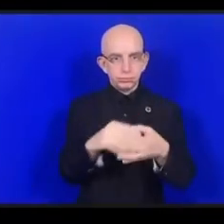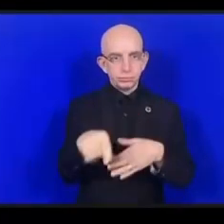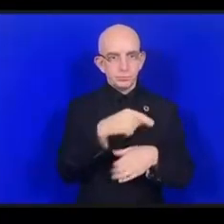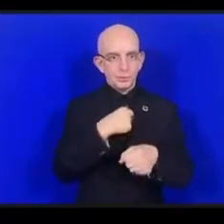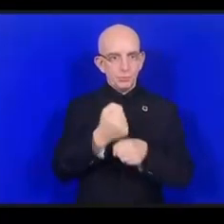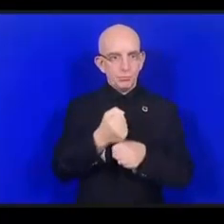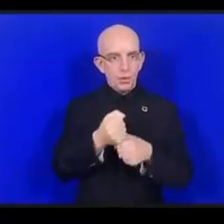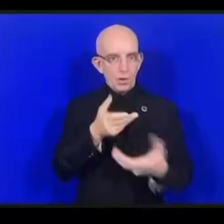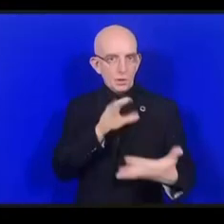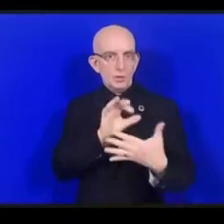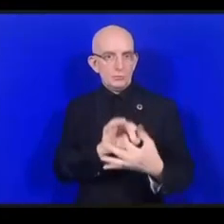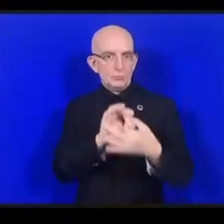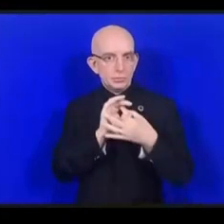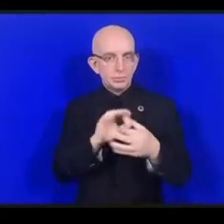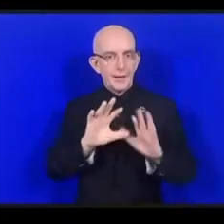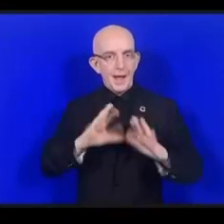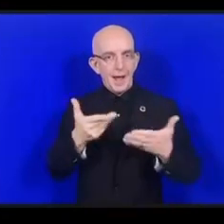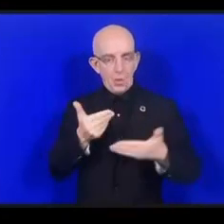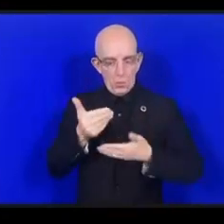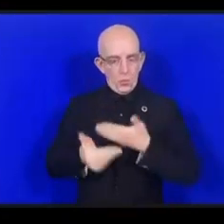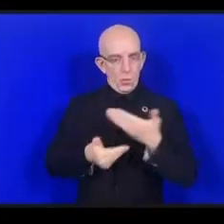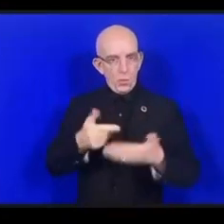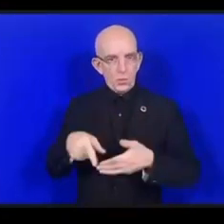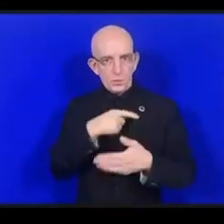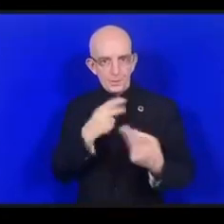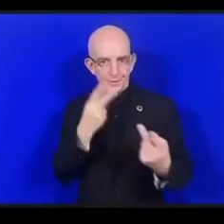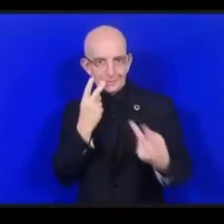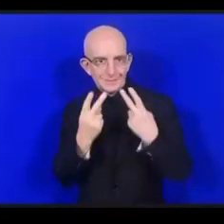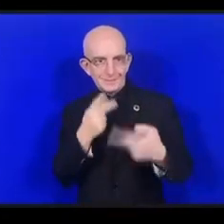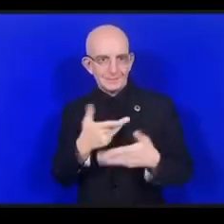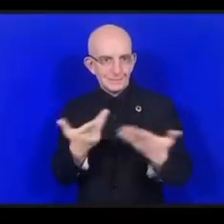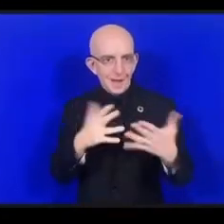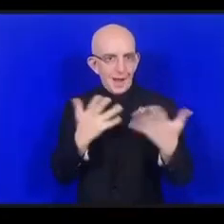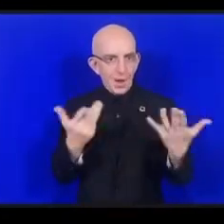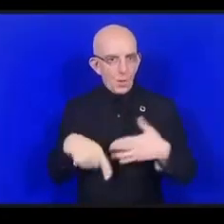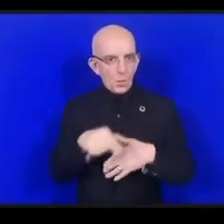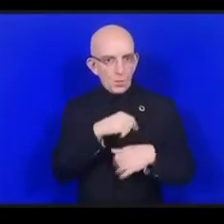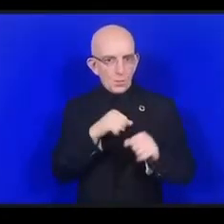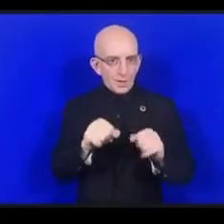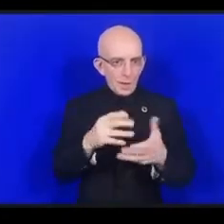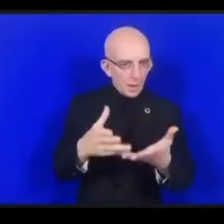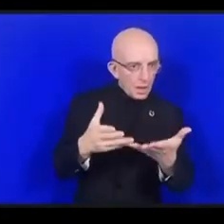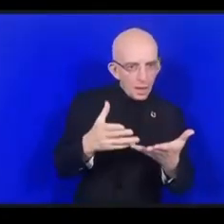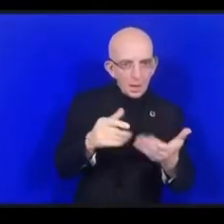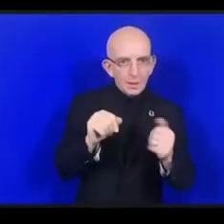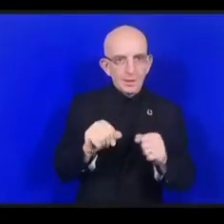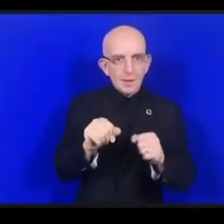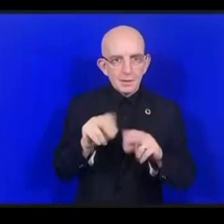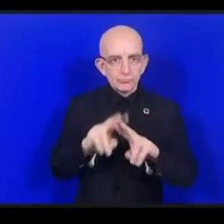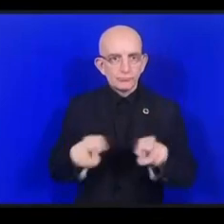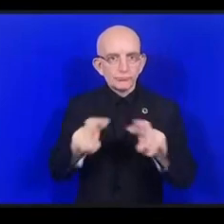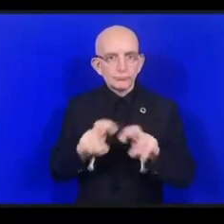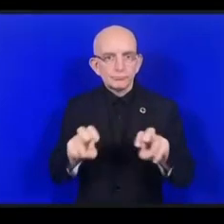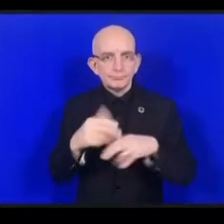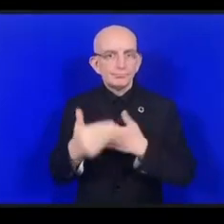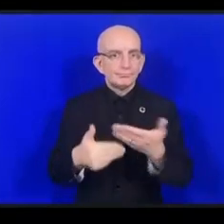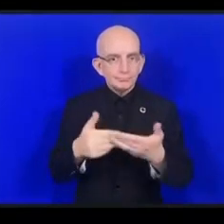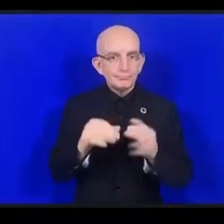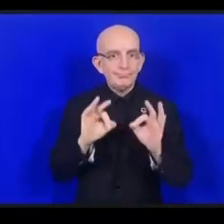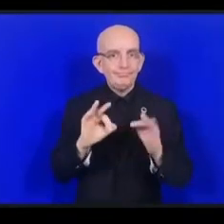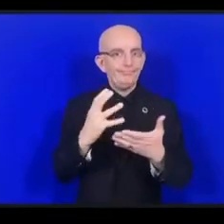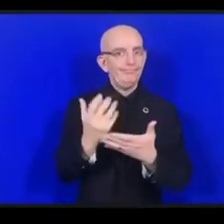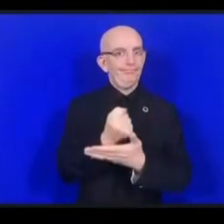cómo las usamos cómo las cuidamos para que la gente se pueda beneficiar de ellas y una de las cosas que